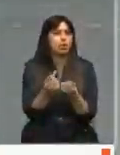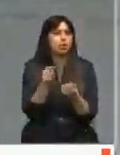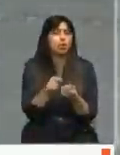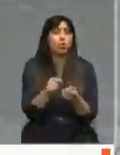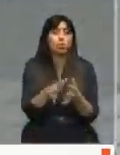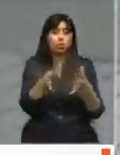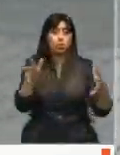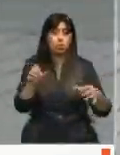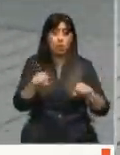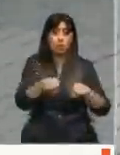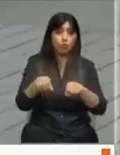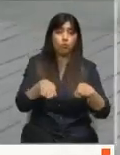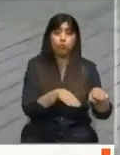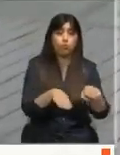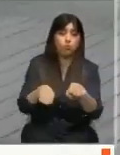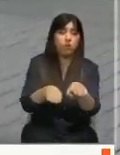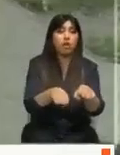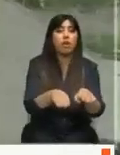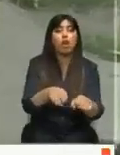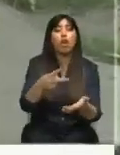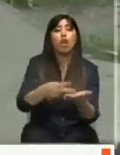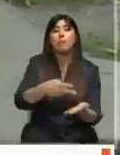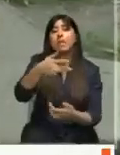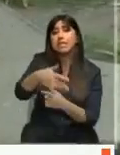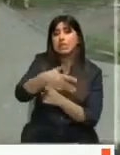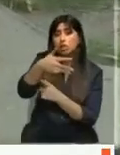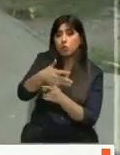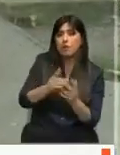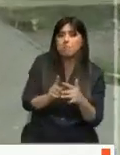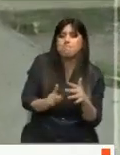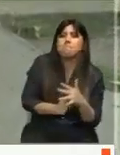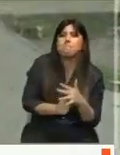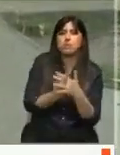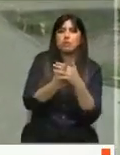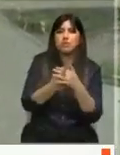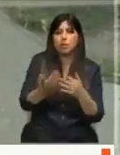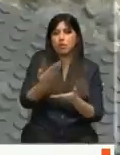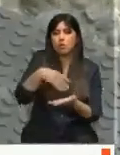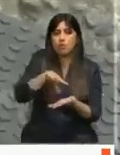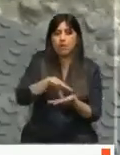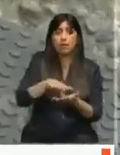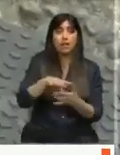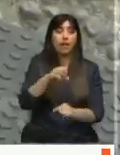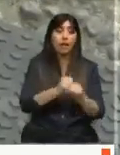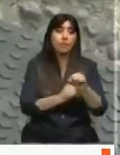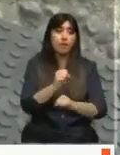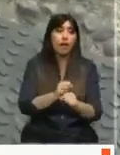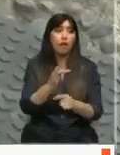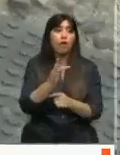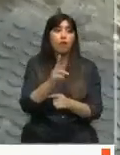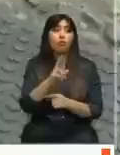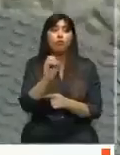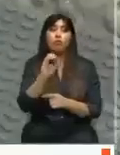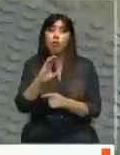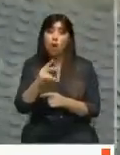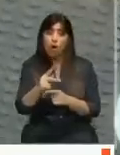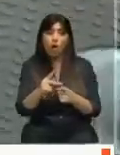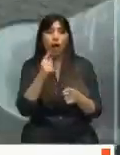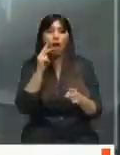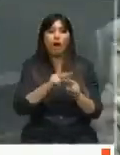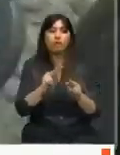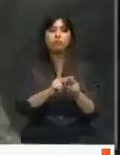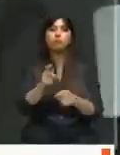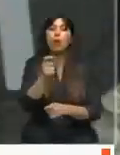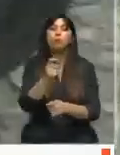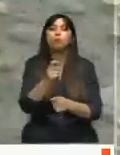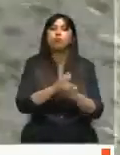los scooters llegó el 2019 a nuestro país. En ese entonces, empresas como Frog decidieron instalarse en la calle. Pero el mismo día